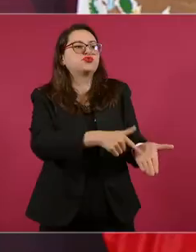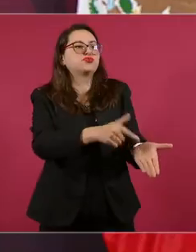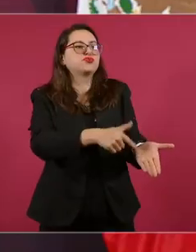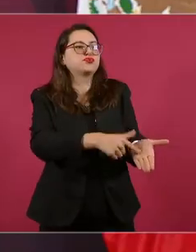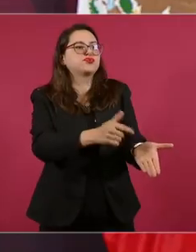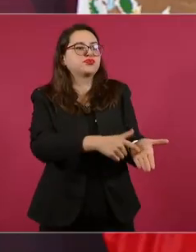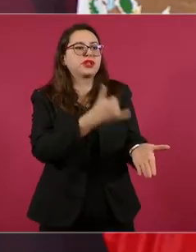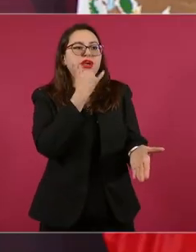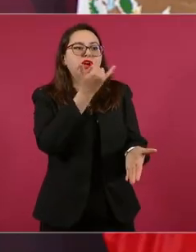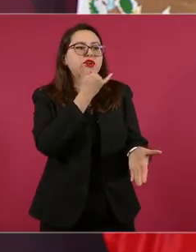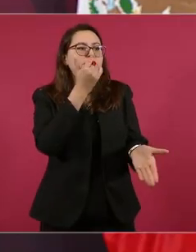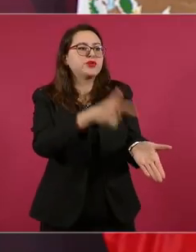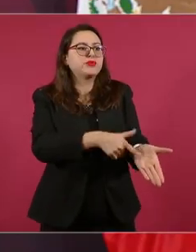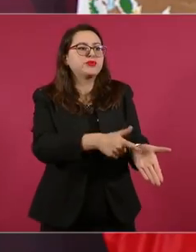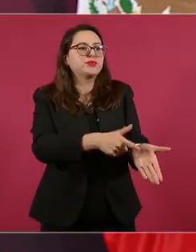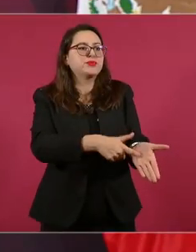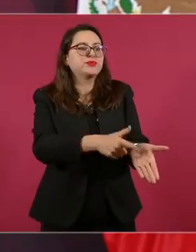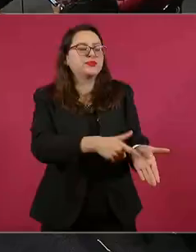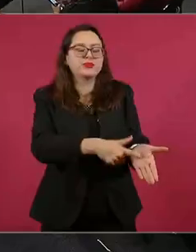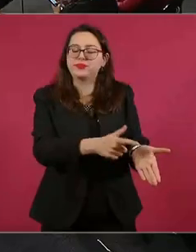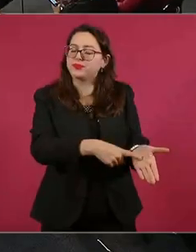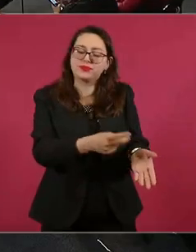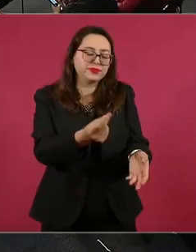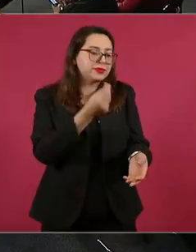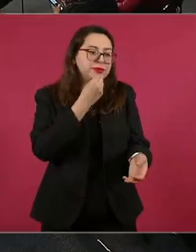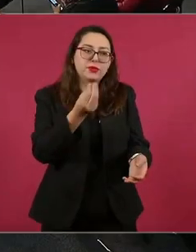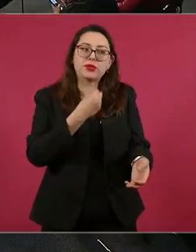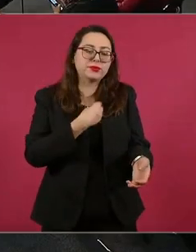Y ya con ese hecho